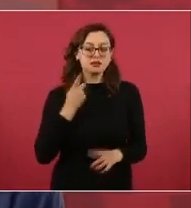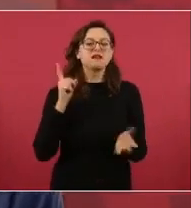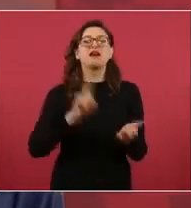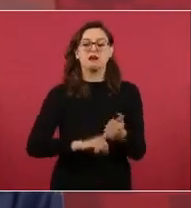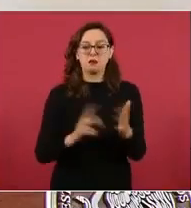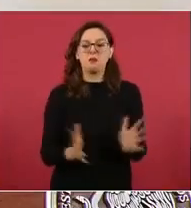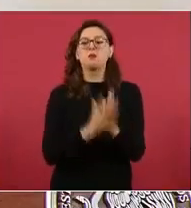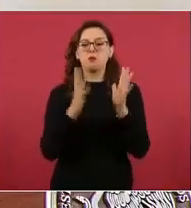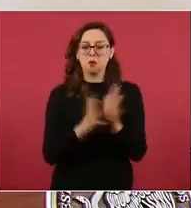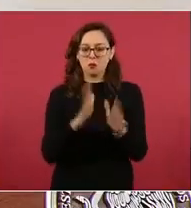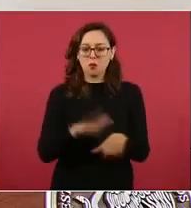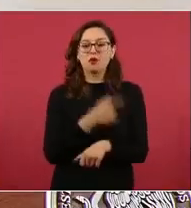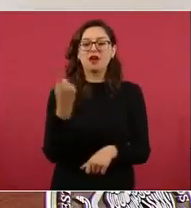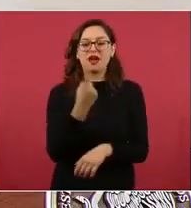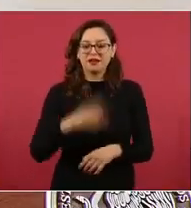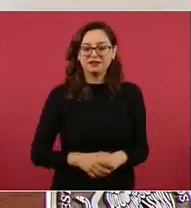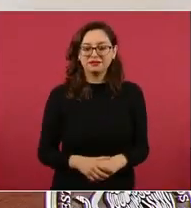partidos conservadores,